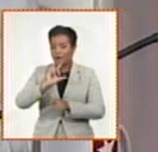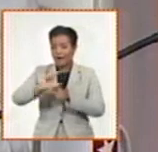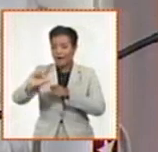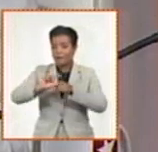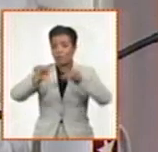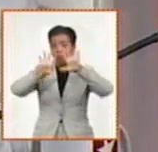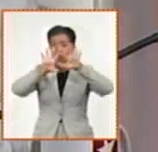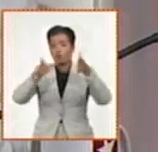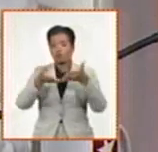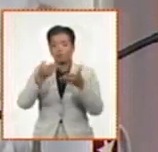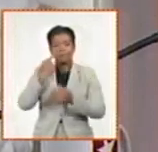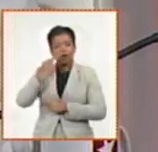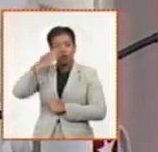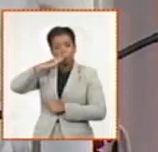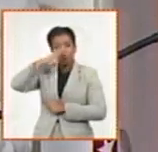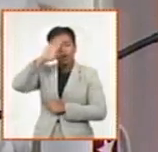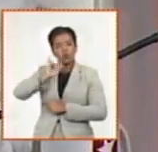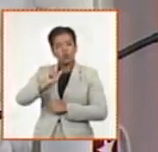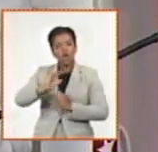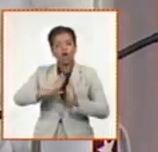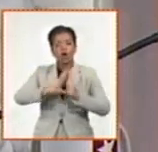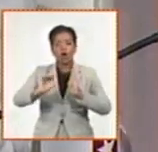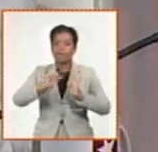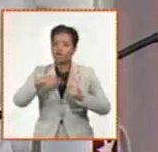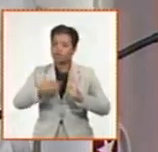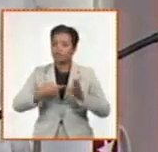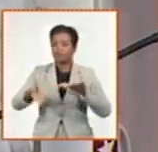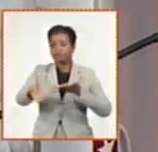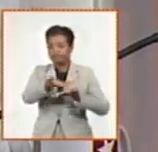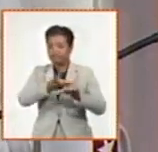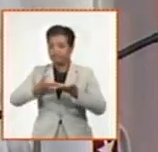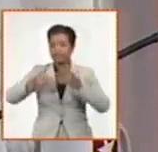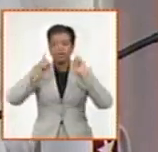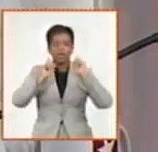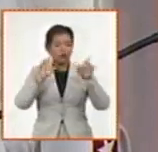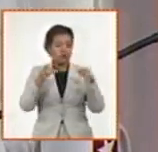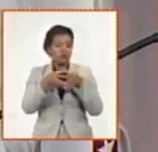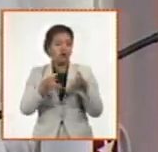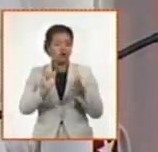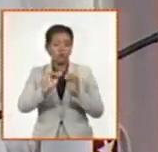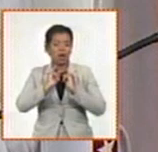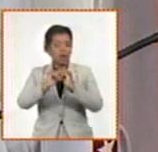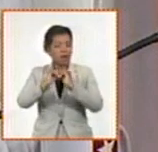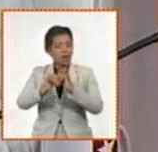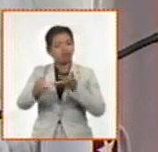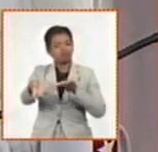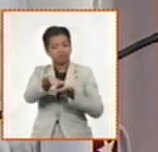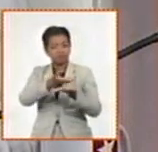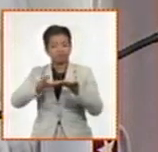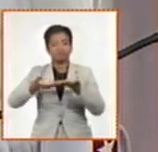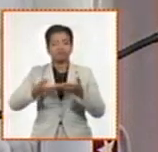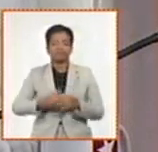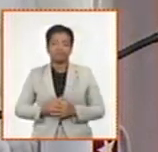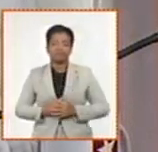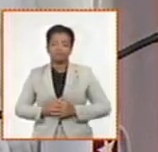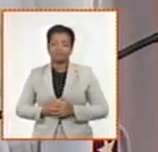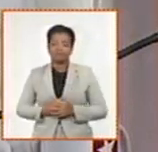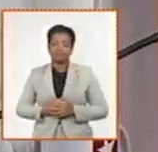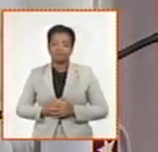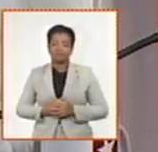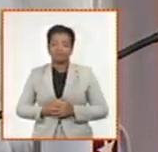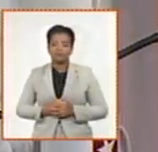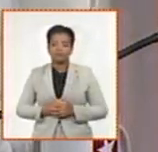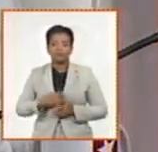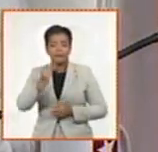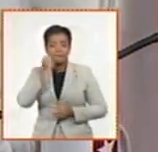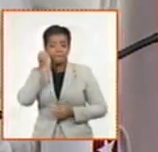del mundo con la cual también hemos compartido y hoy muchas están utilizando esta metodología. La metodología no es